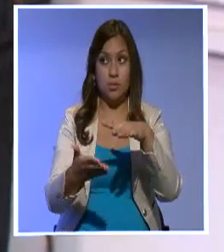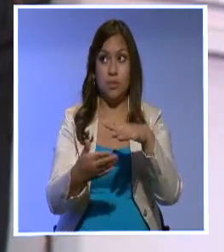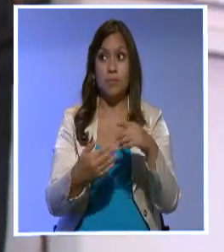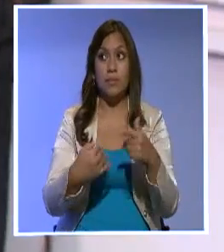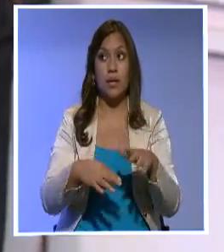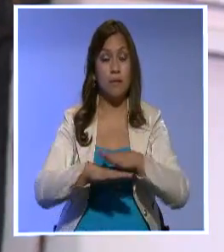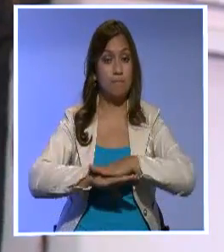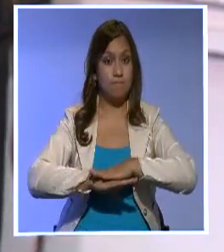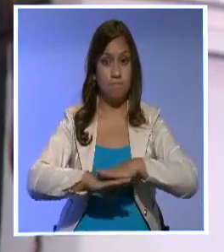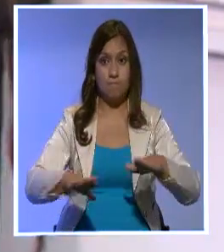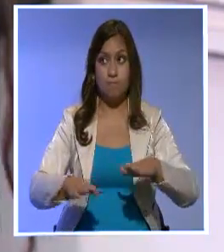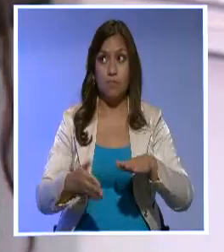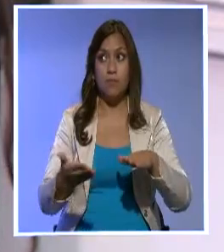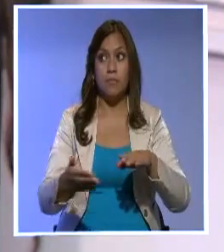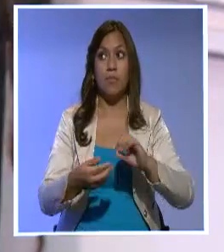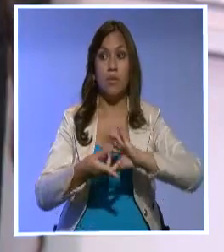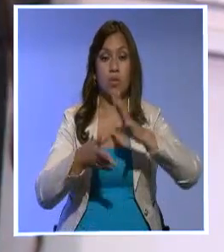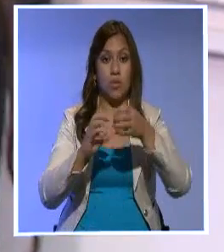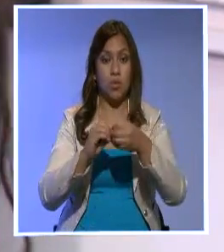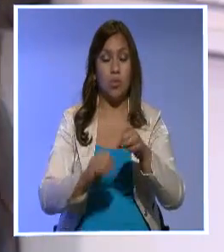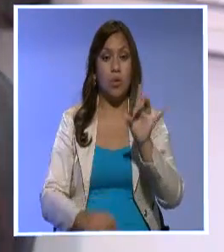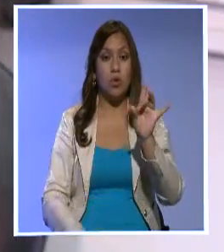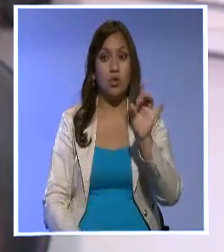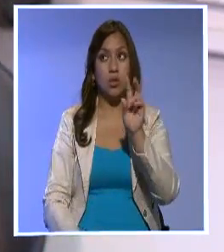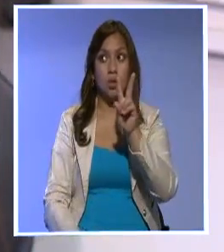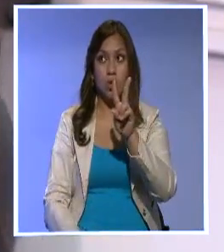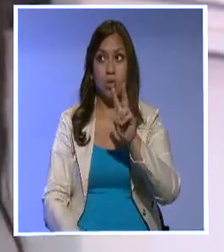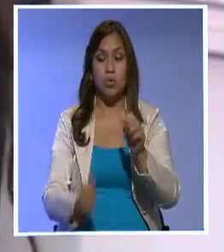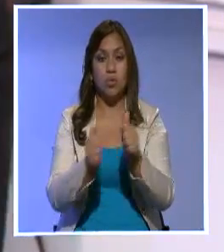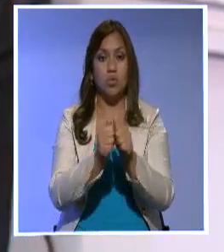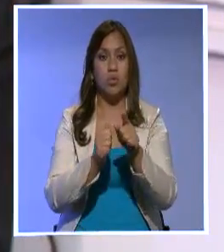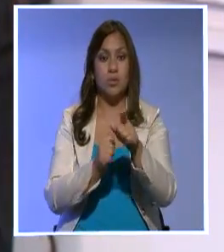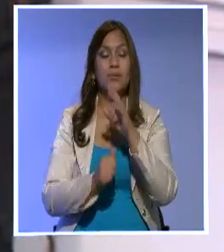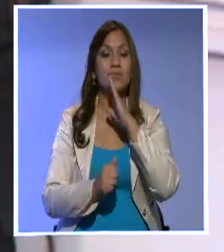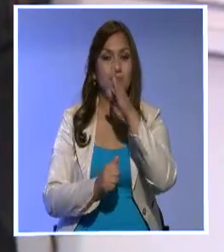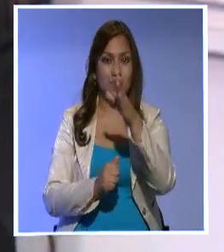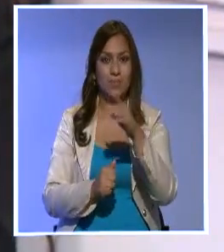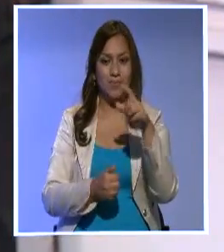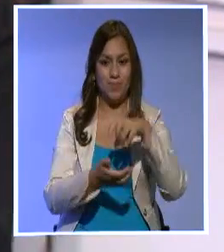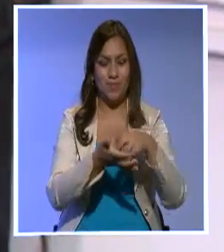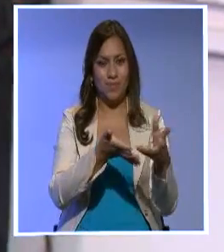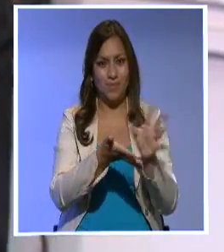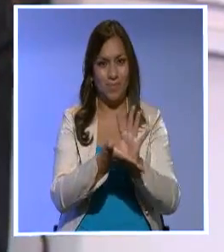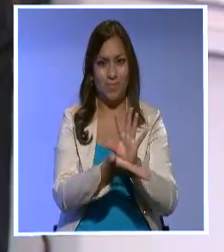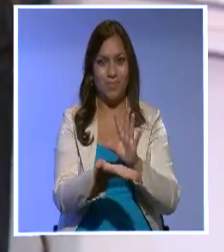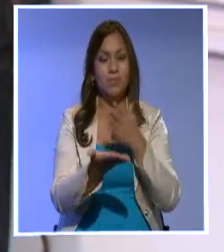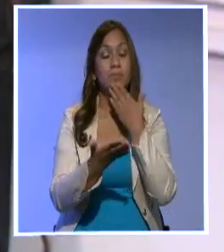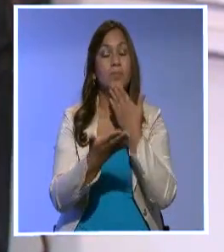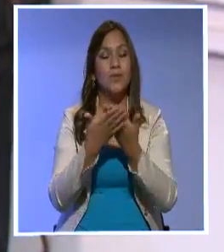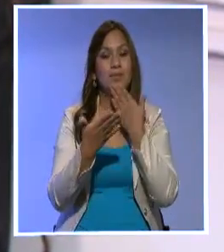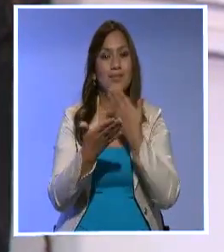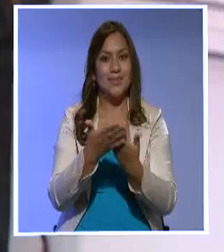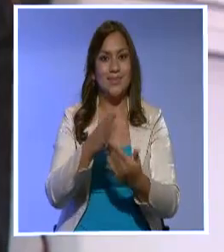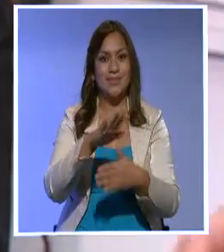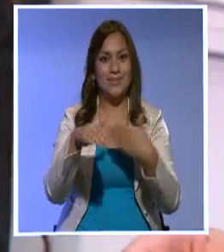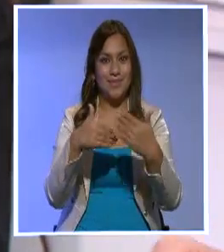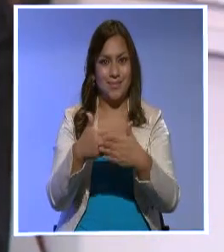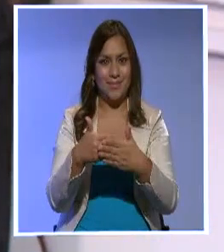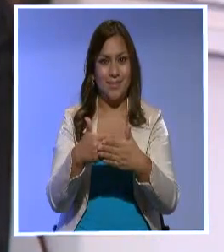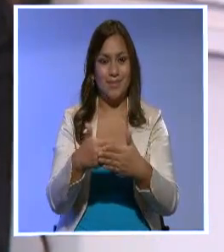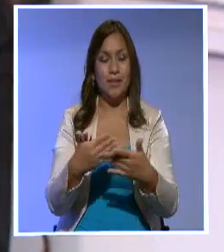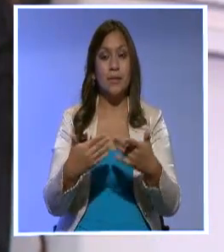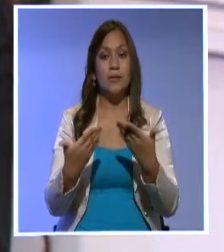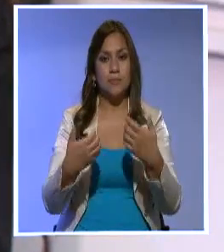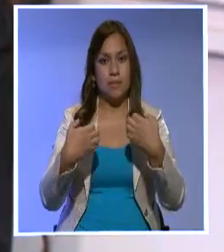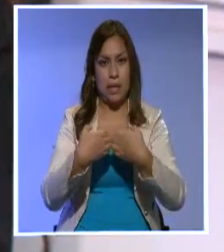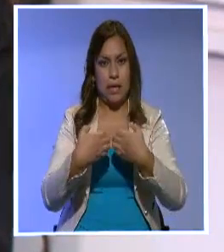estamos cerrando prácticamente nuestro programa número 82 contigo de ley desde la asamblea nacional un agradecimiento muy especial a todo